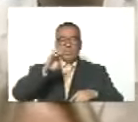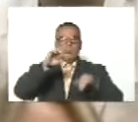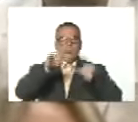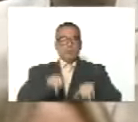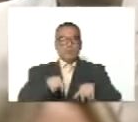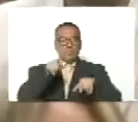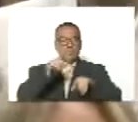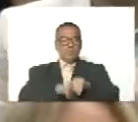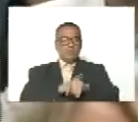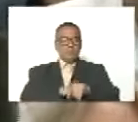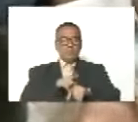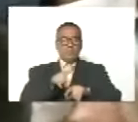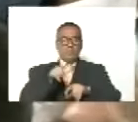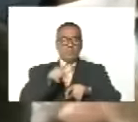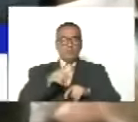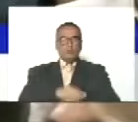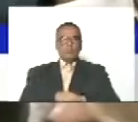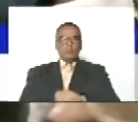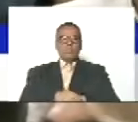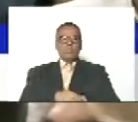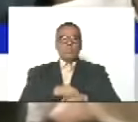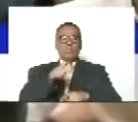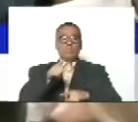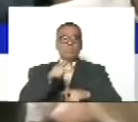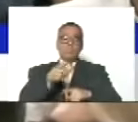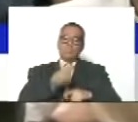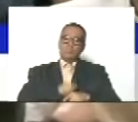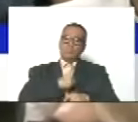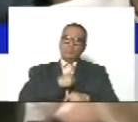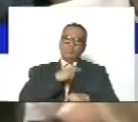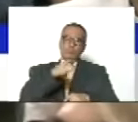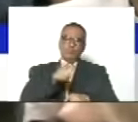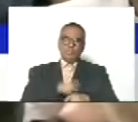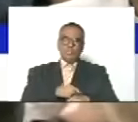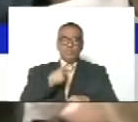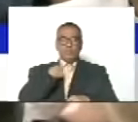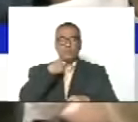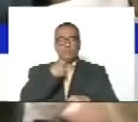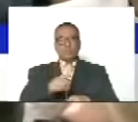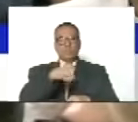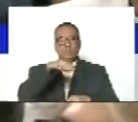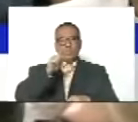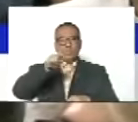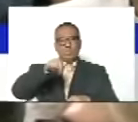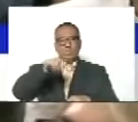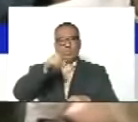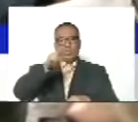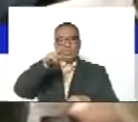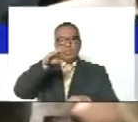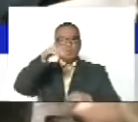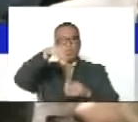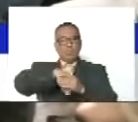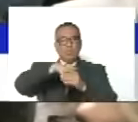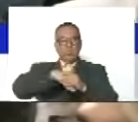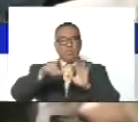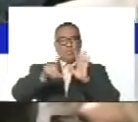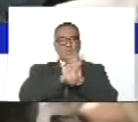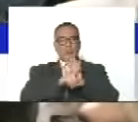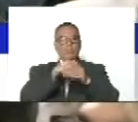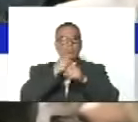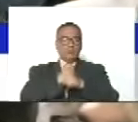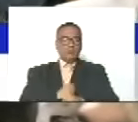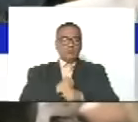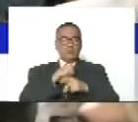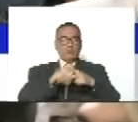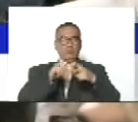ahora entonces nos queda darle el beneficio de la duda a lo dicho por Andrés Avelino, votar esta ley y esperar